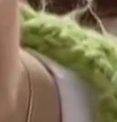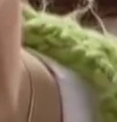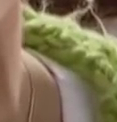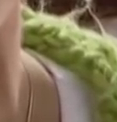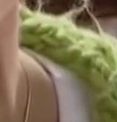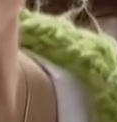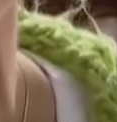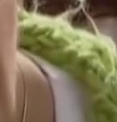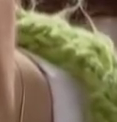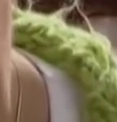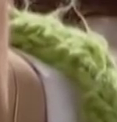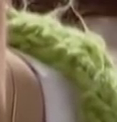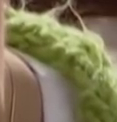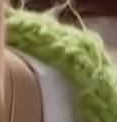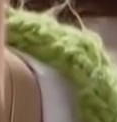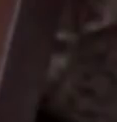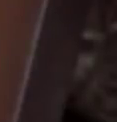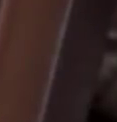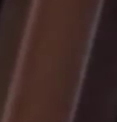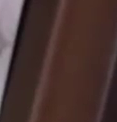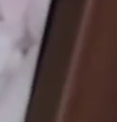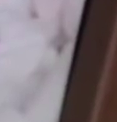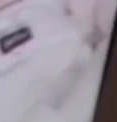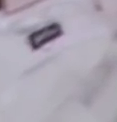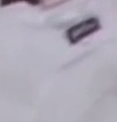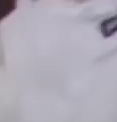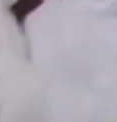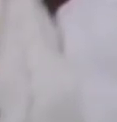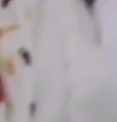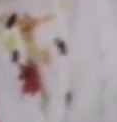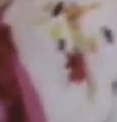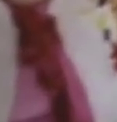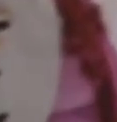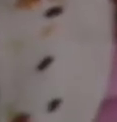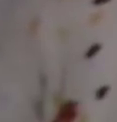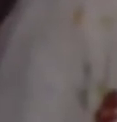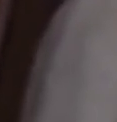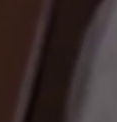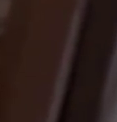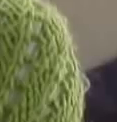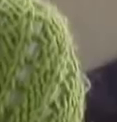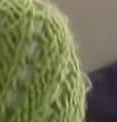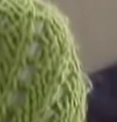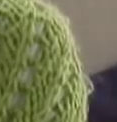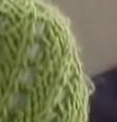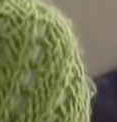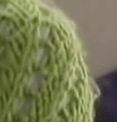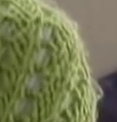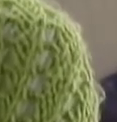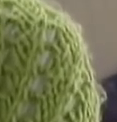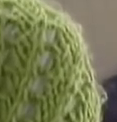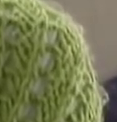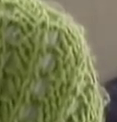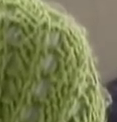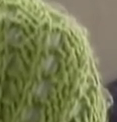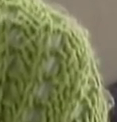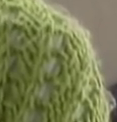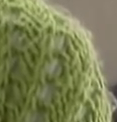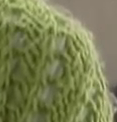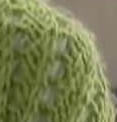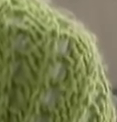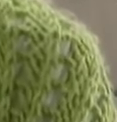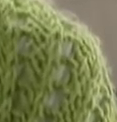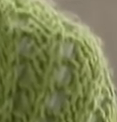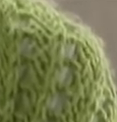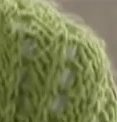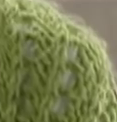Lamento no haber podido seguir viviendo para ustedes. Nunca quise dejarlas solas. Haré todo lo posible para que ese